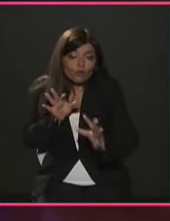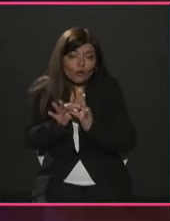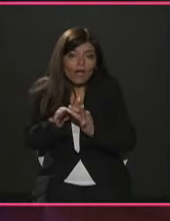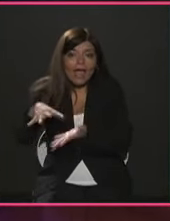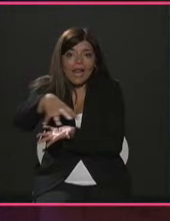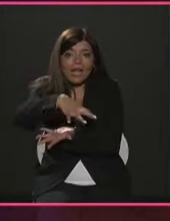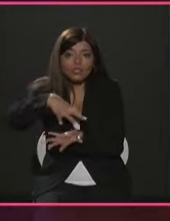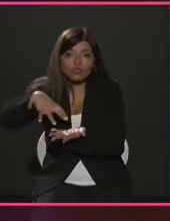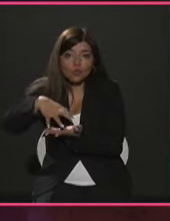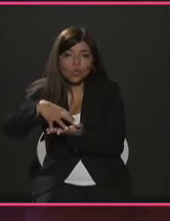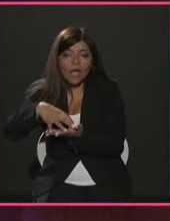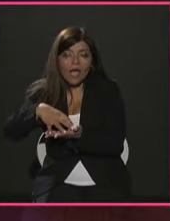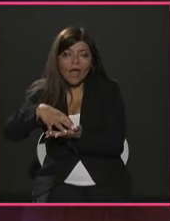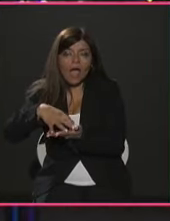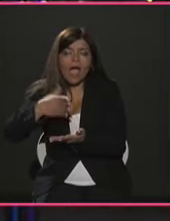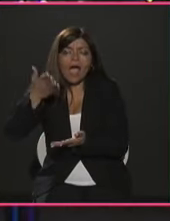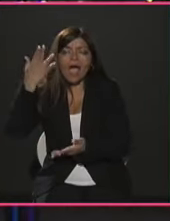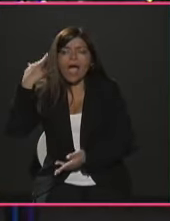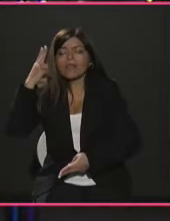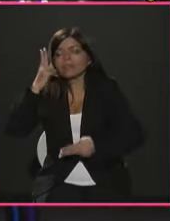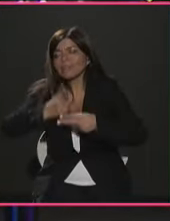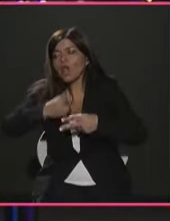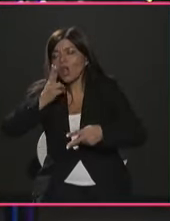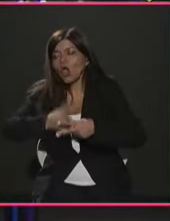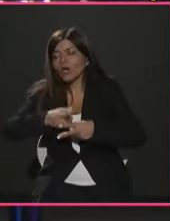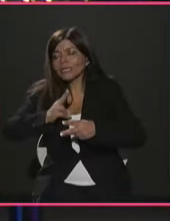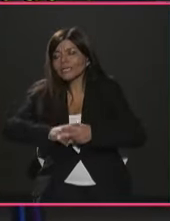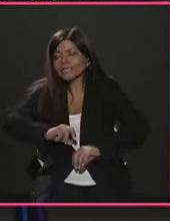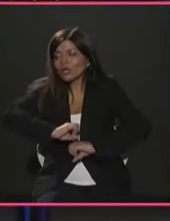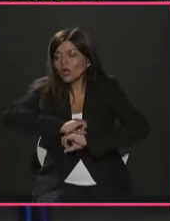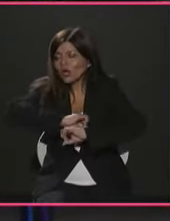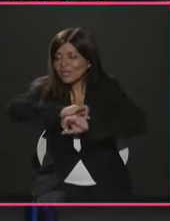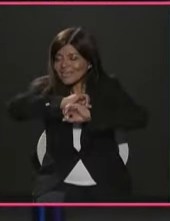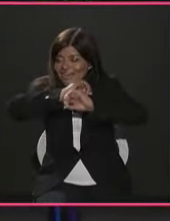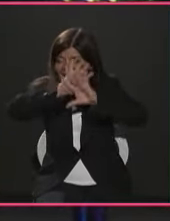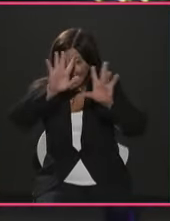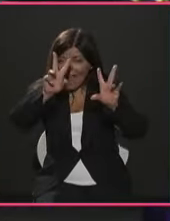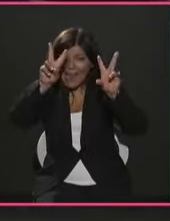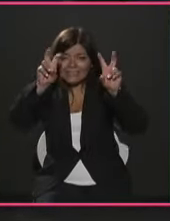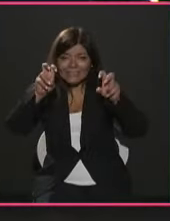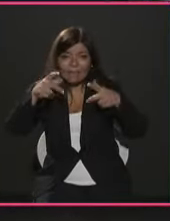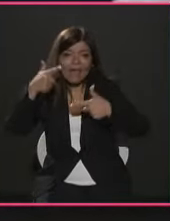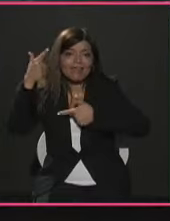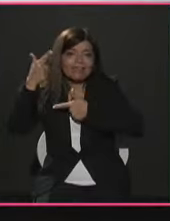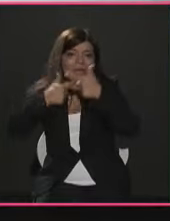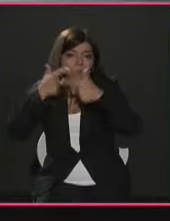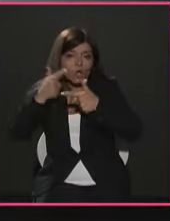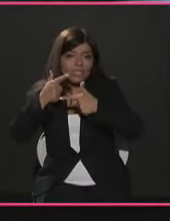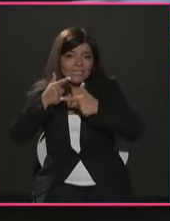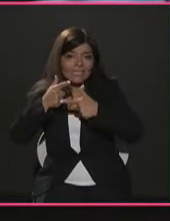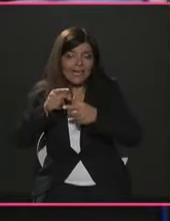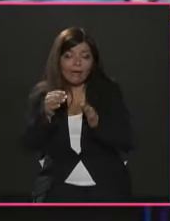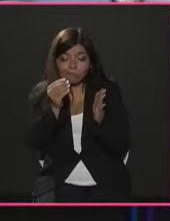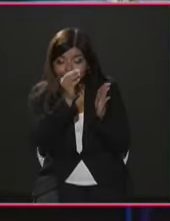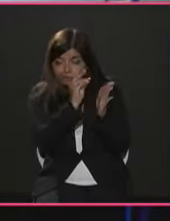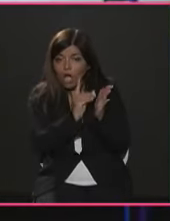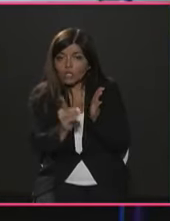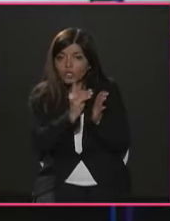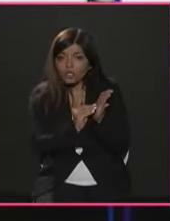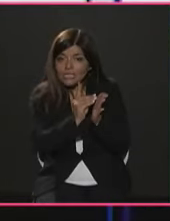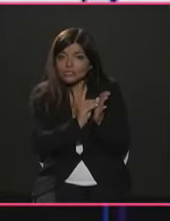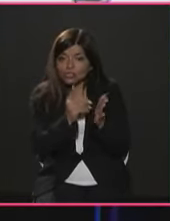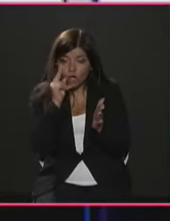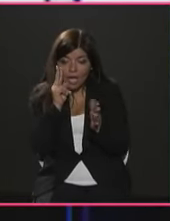es decir los griegos no dejaron la política muy bien emplazada en el diccionario del urbanismo lo que tiene que